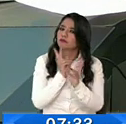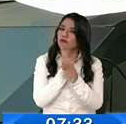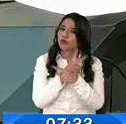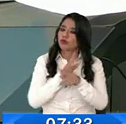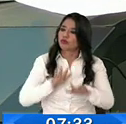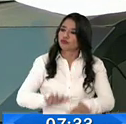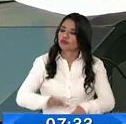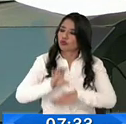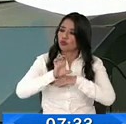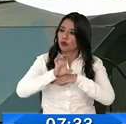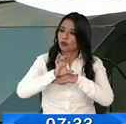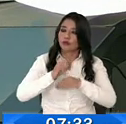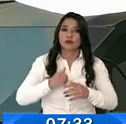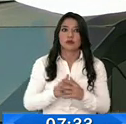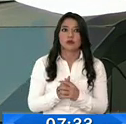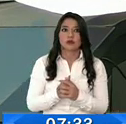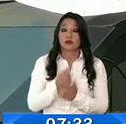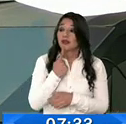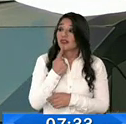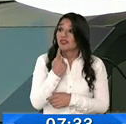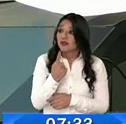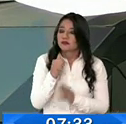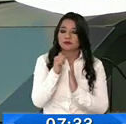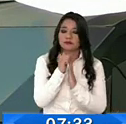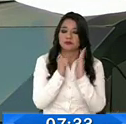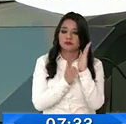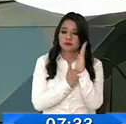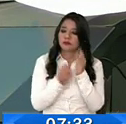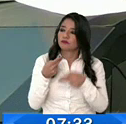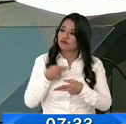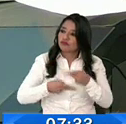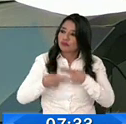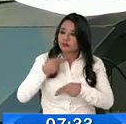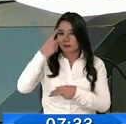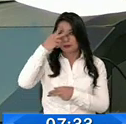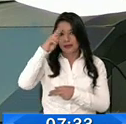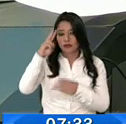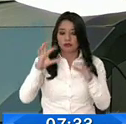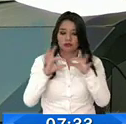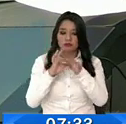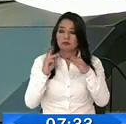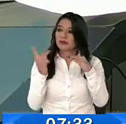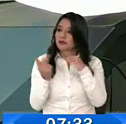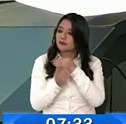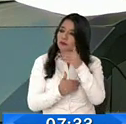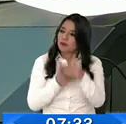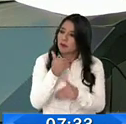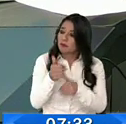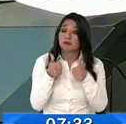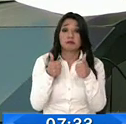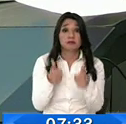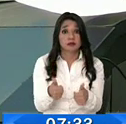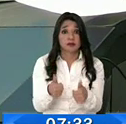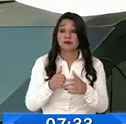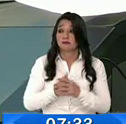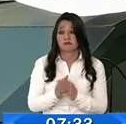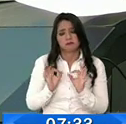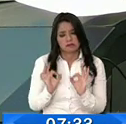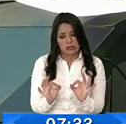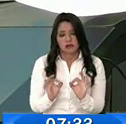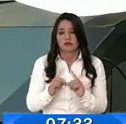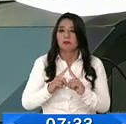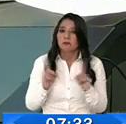cuando se ha dicho que la agenda de negociación con mexico la alianza del pacífico avanza a buen ritmo lo cual es bueno